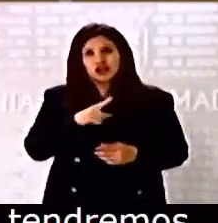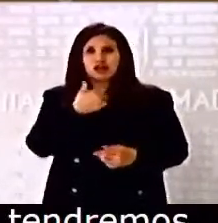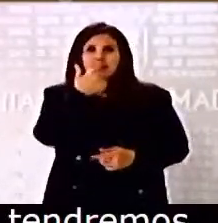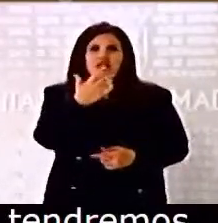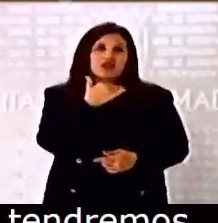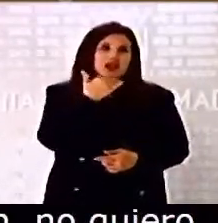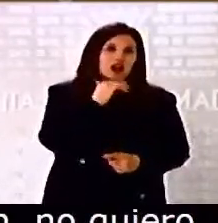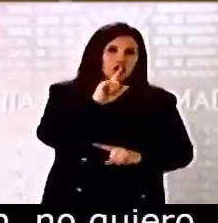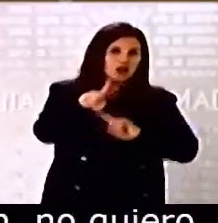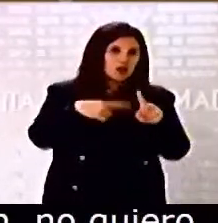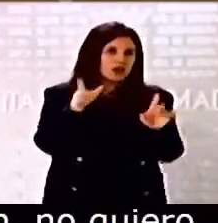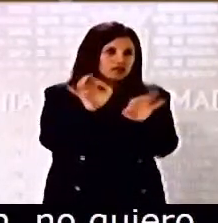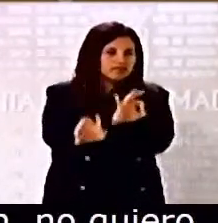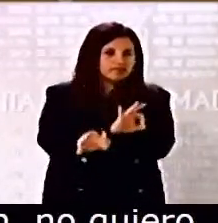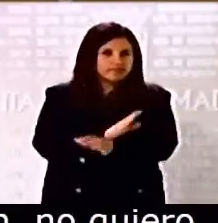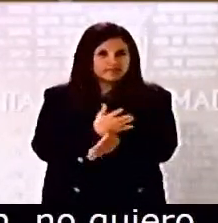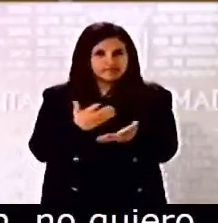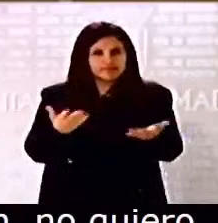porque